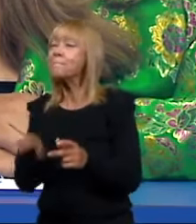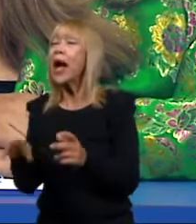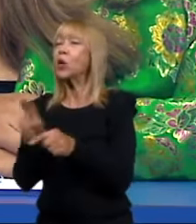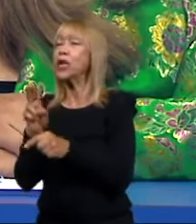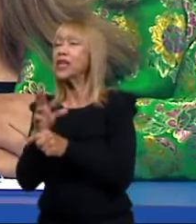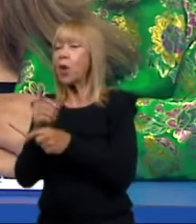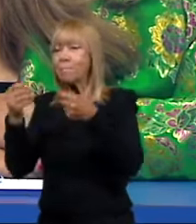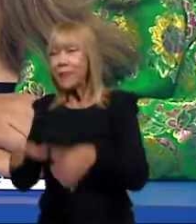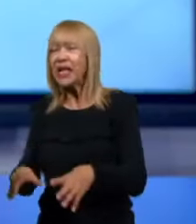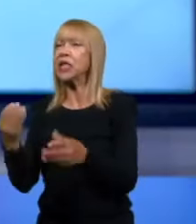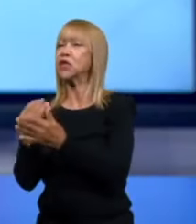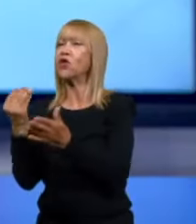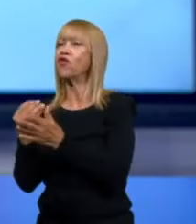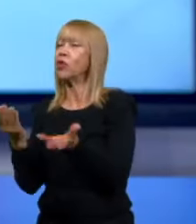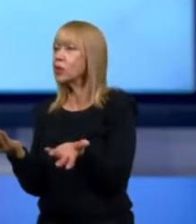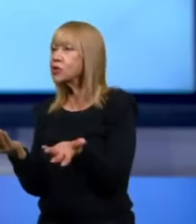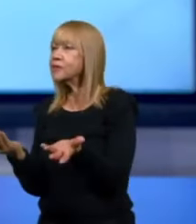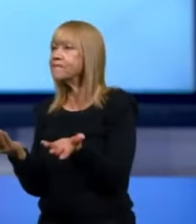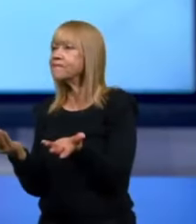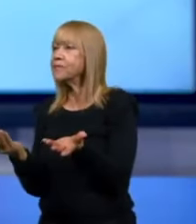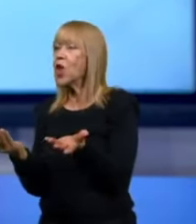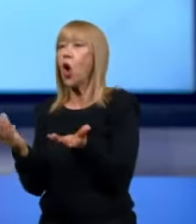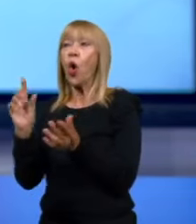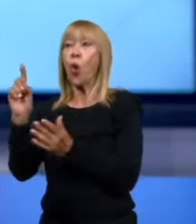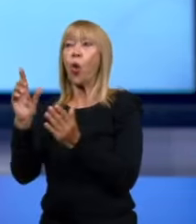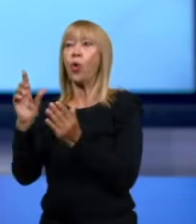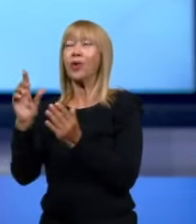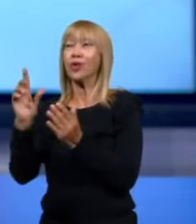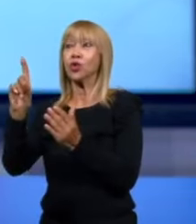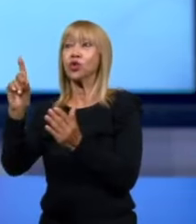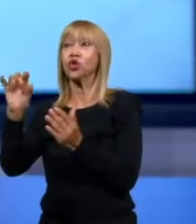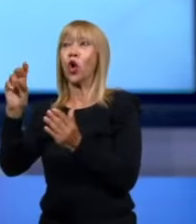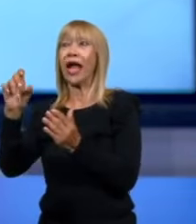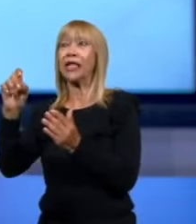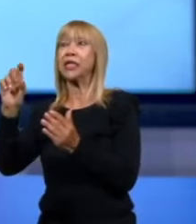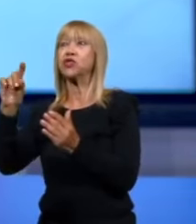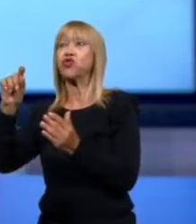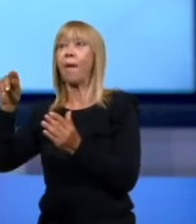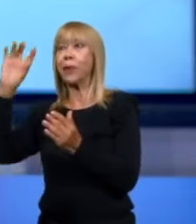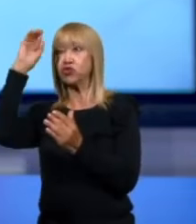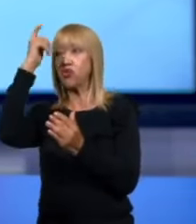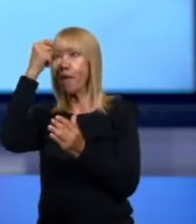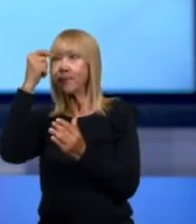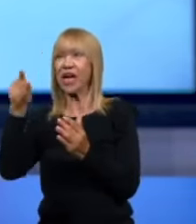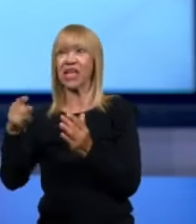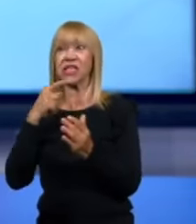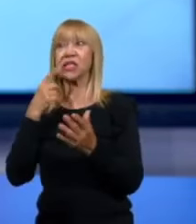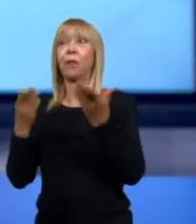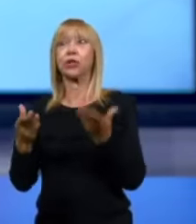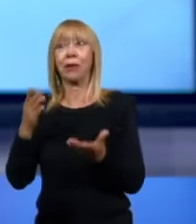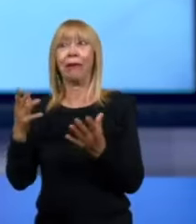y pérdida de esos fondos, comisionada, con un Donald Trump en la presidencia de los Estados Unidos, que dicen las encuestas que es una